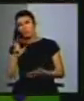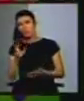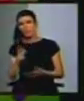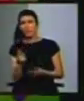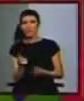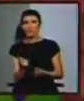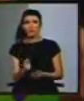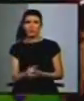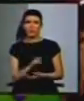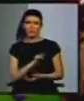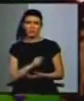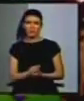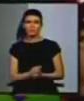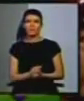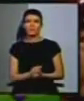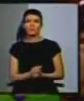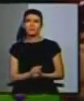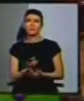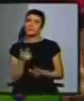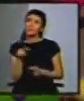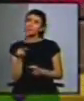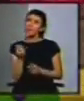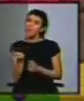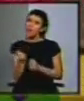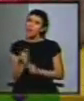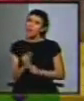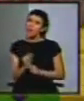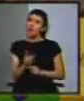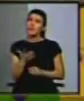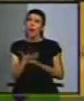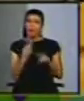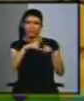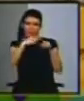pesos. Es un poco más económico y más variedades.